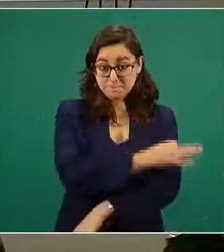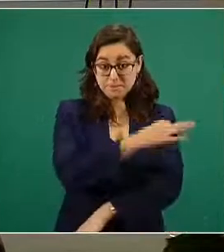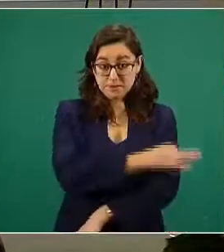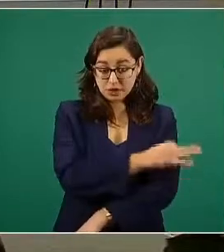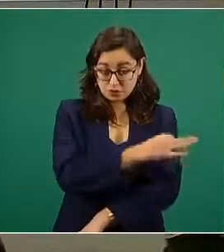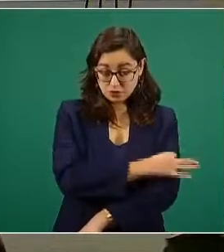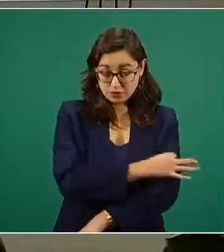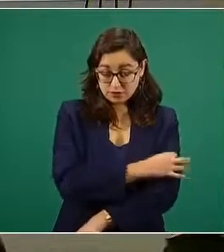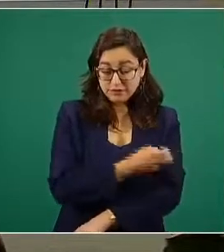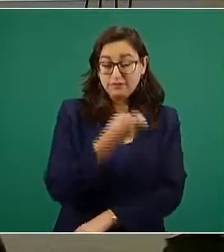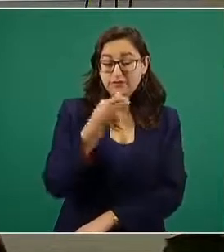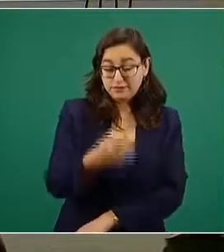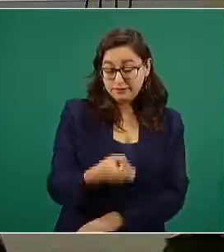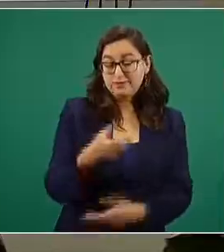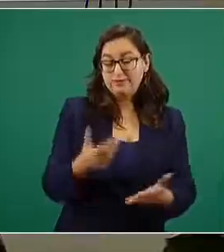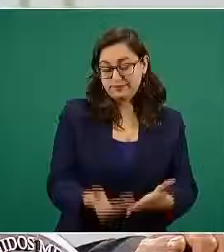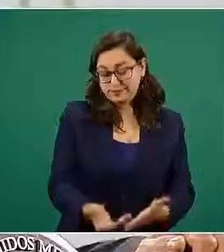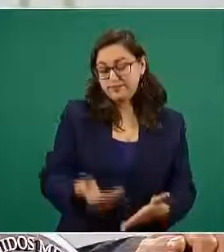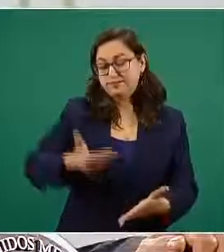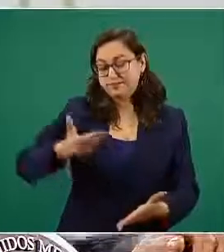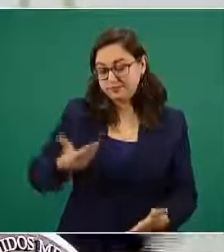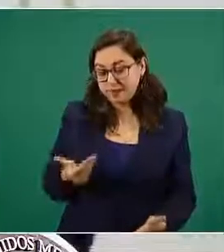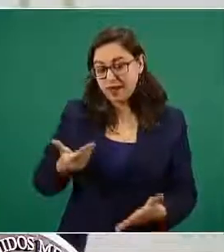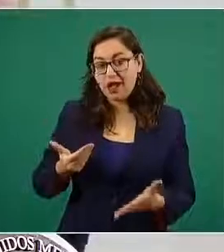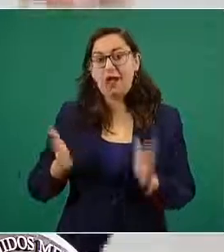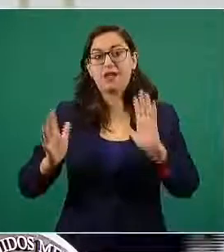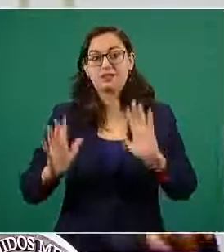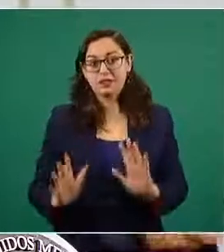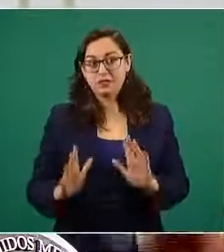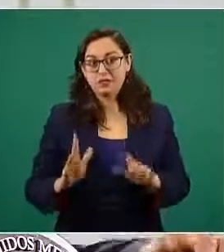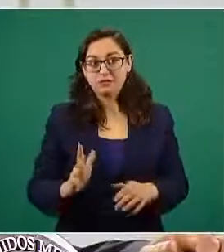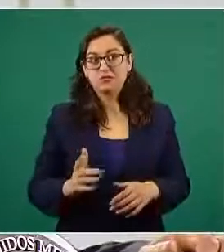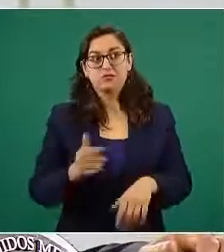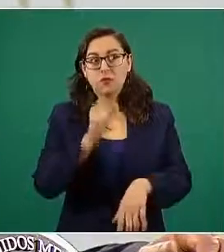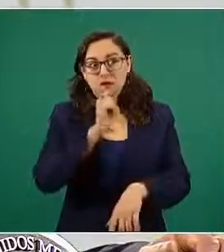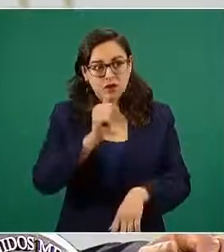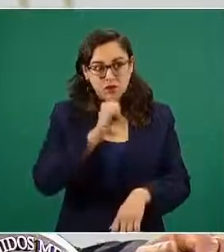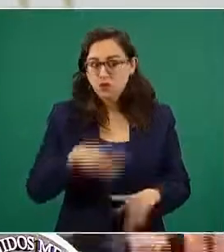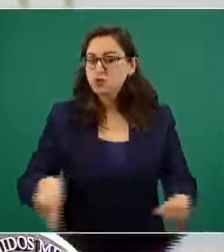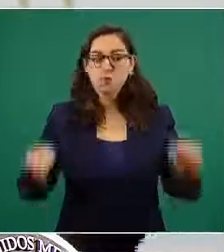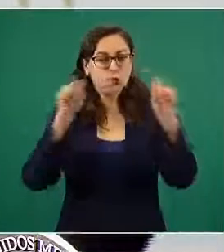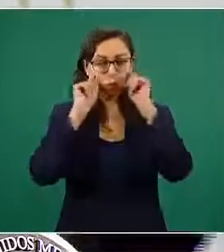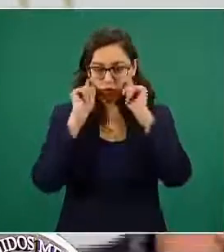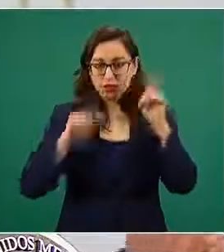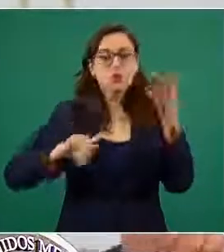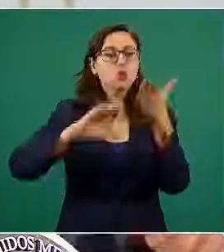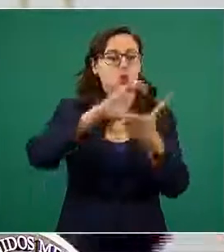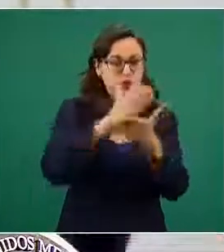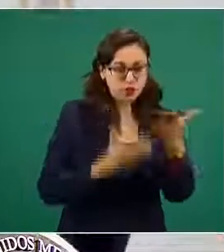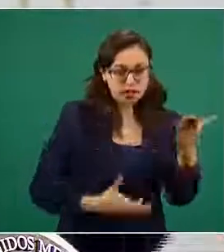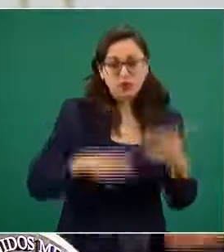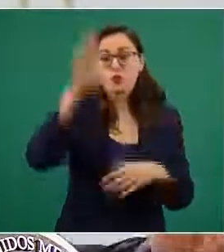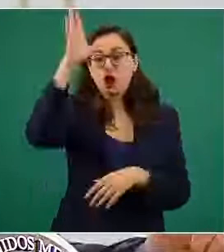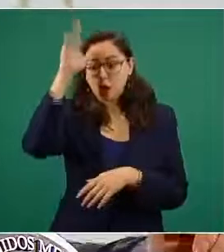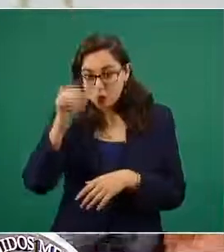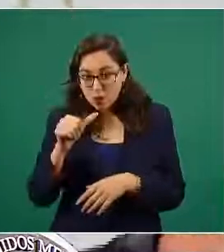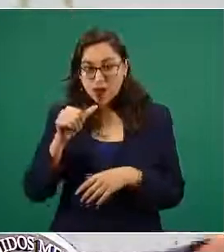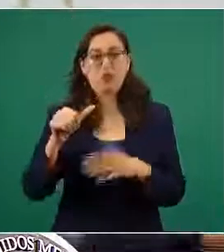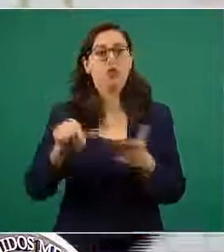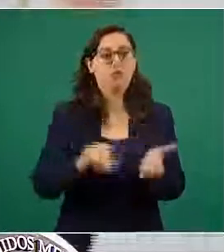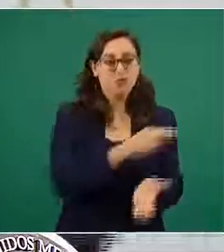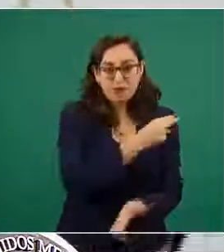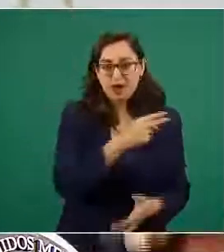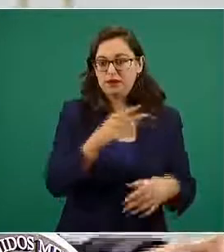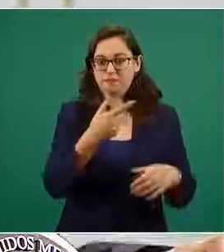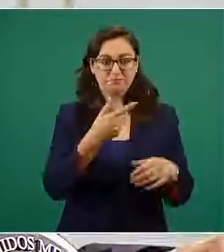muy importante de búsqueda de vacunas, de establecer convenios, luego precontratos, luego contratos,